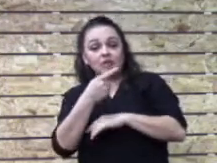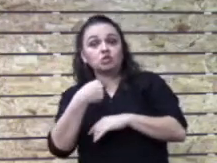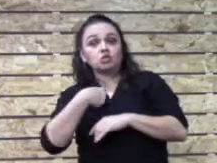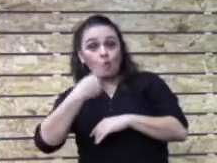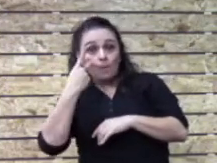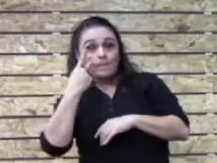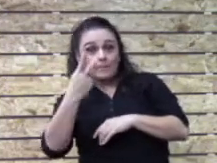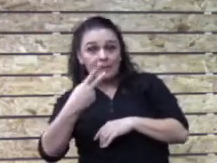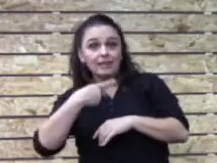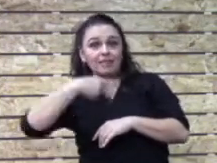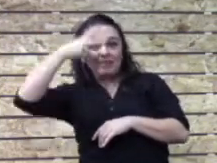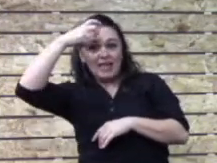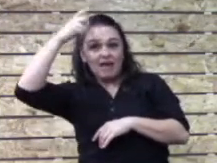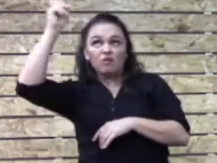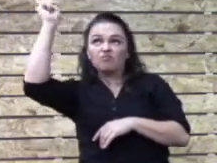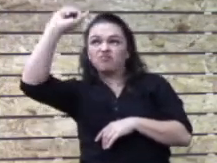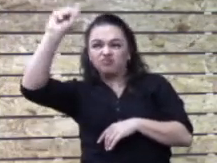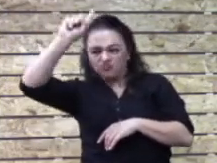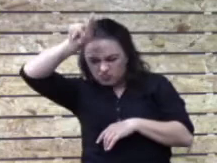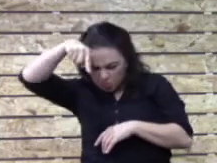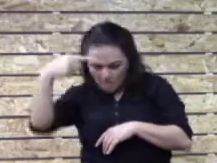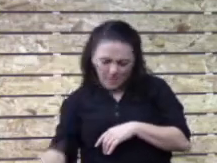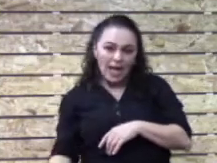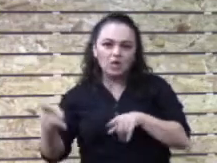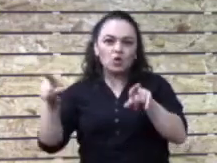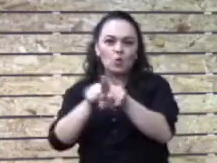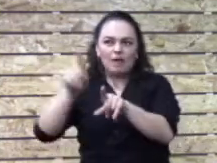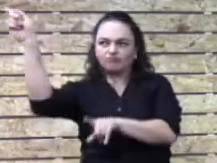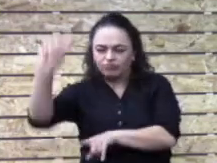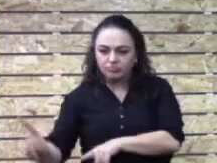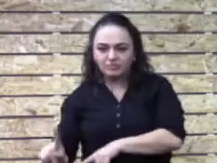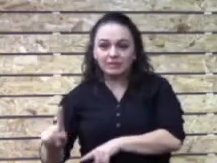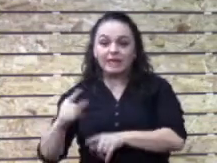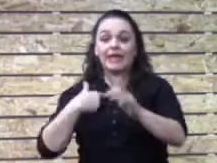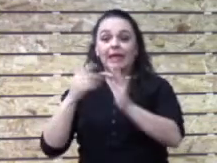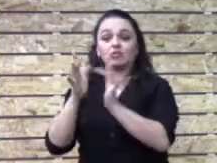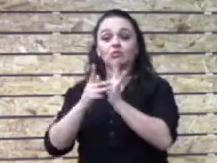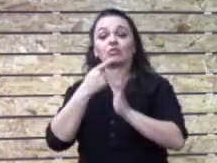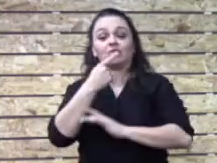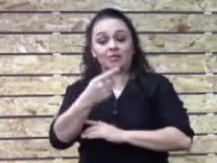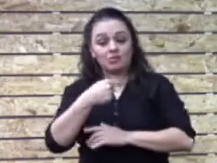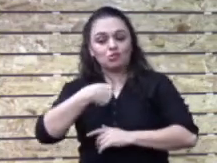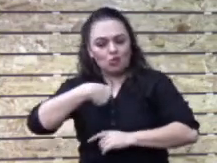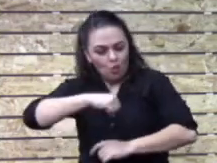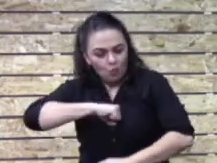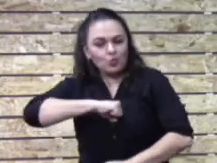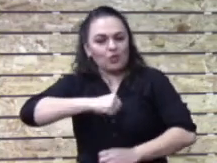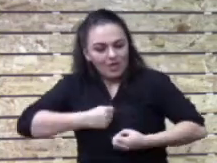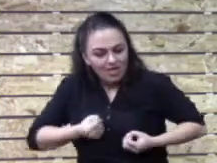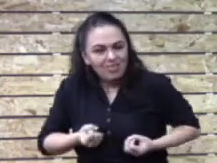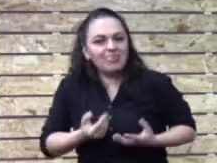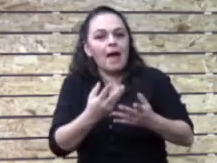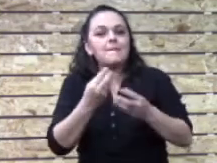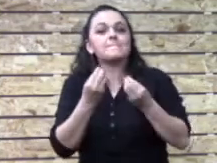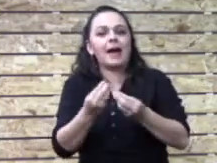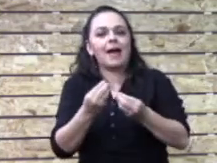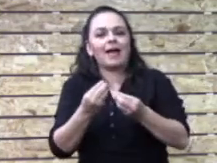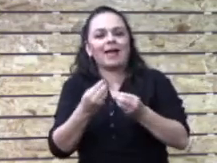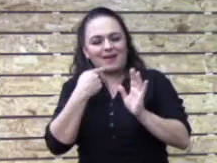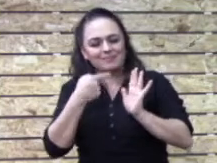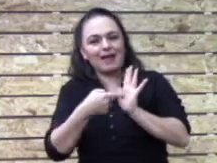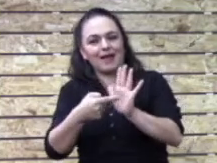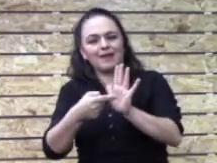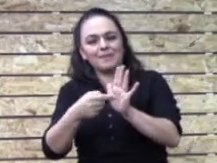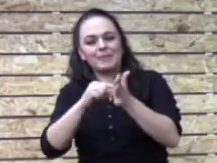Y aclara, les he dado autoridad para lo que exactamente dice el verso número 13. Aplastarás